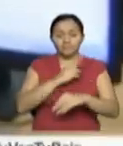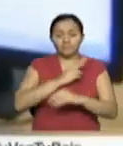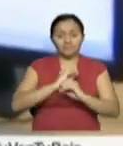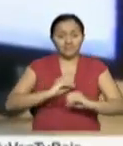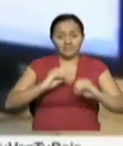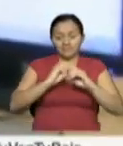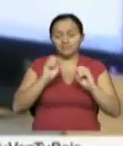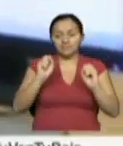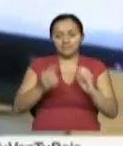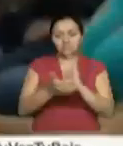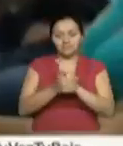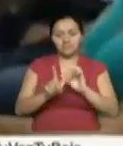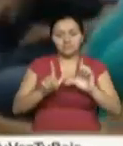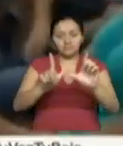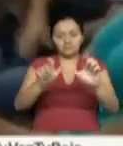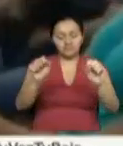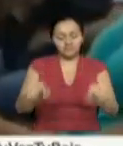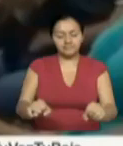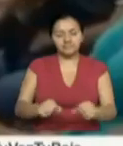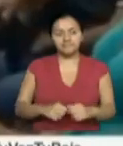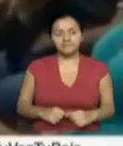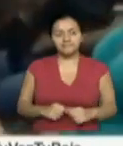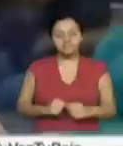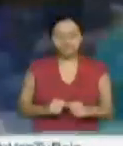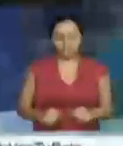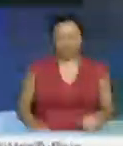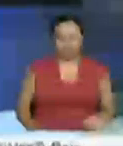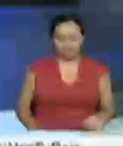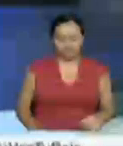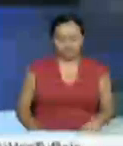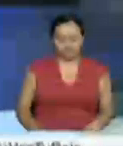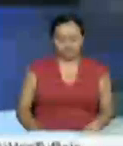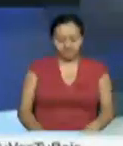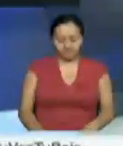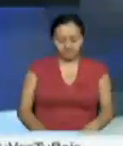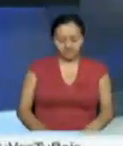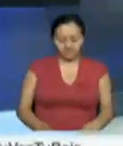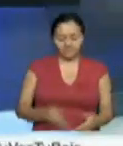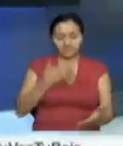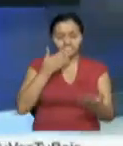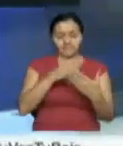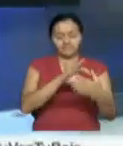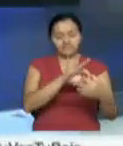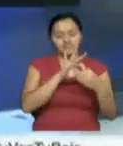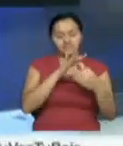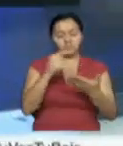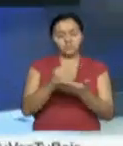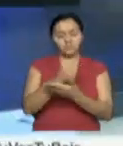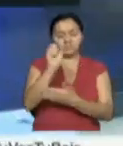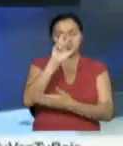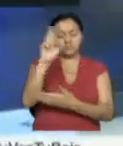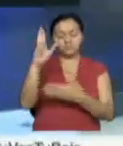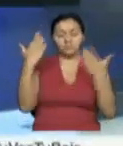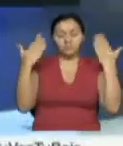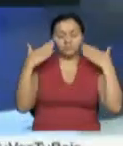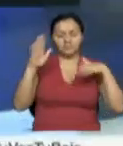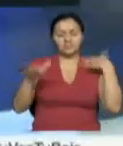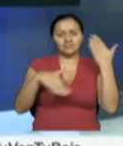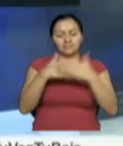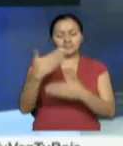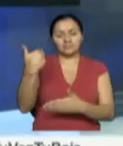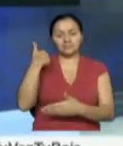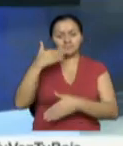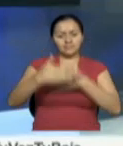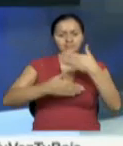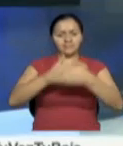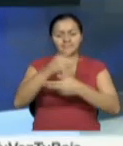diferentes niveles. Luis Andrade, Noticiero Ciudadano. Gracias, Luis. El Guasmo Sur en Guayaquil pronto contará con la